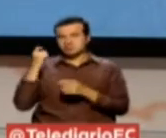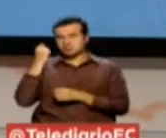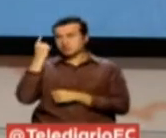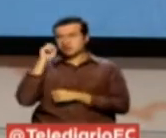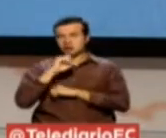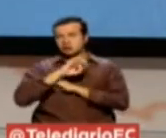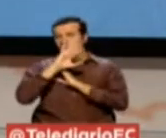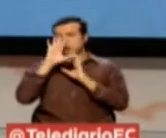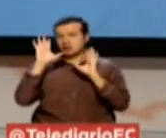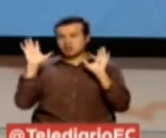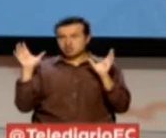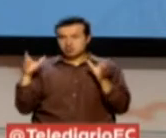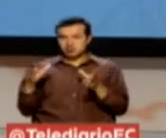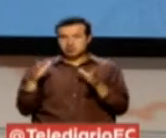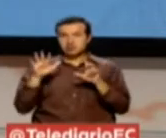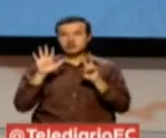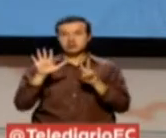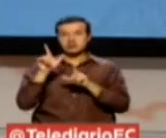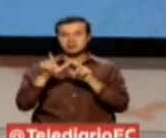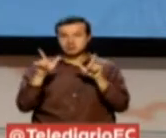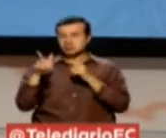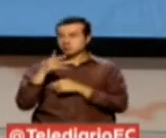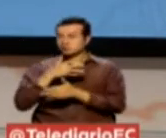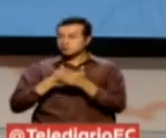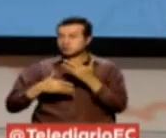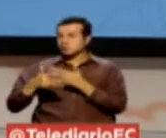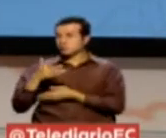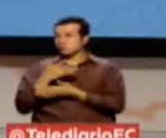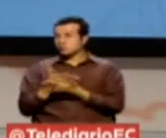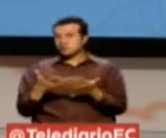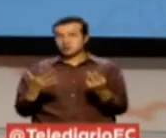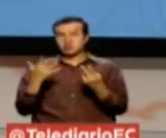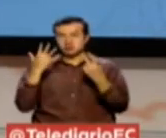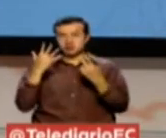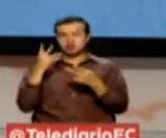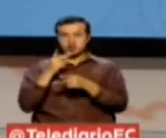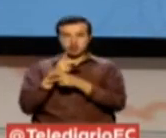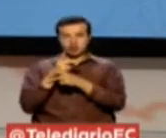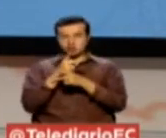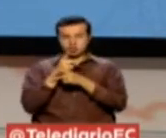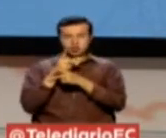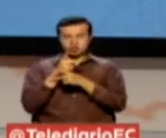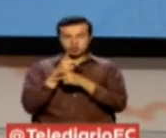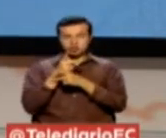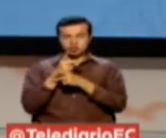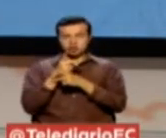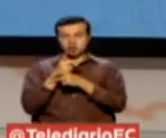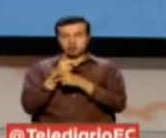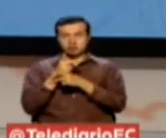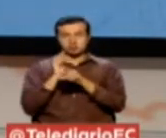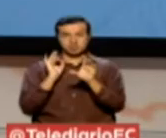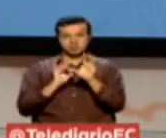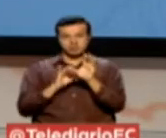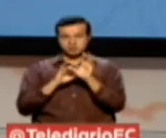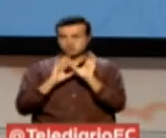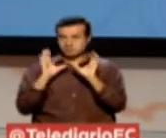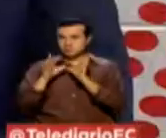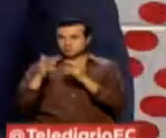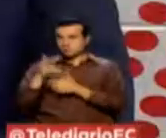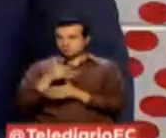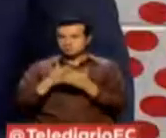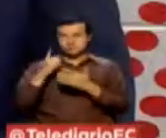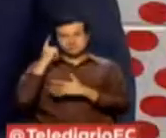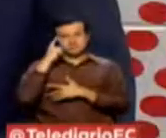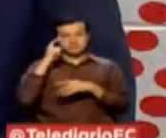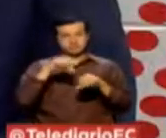entenderse, digamos, con 7 personas que formaban el Consejo de Participación Ciudadana. ¿Debe la